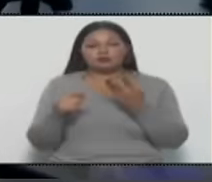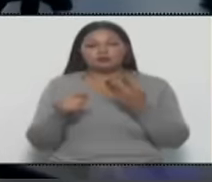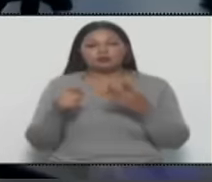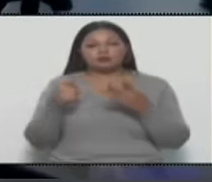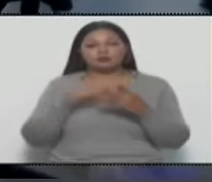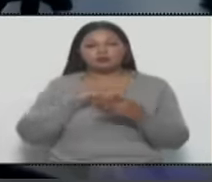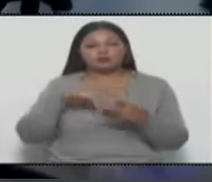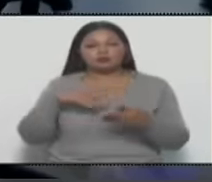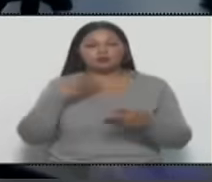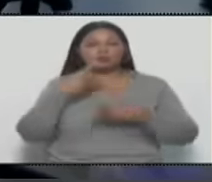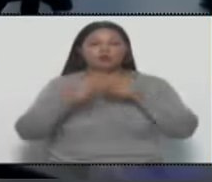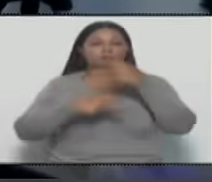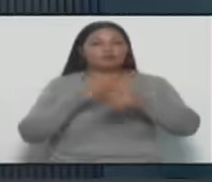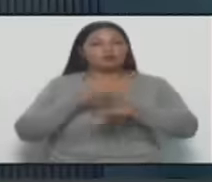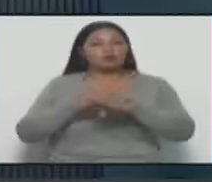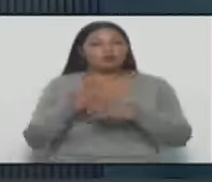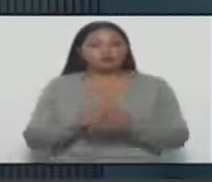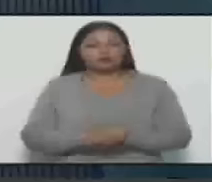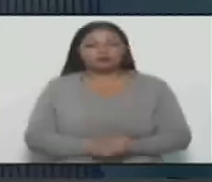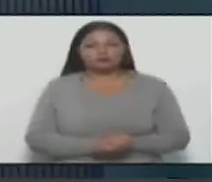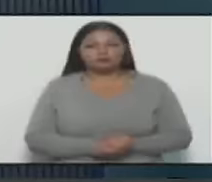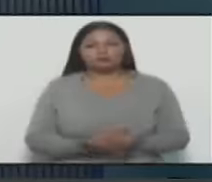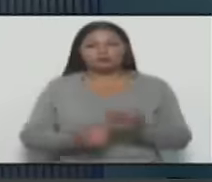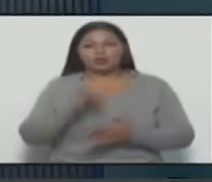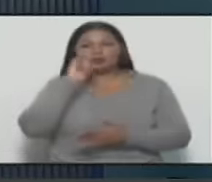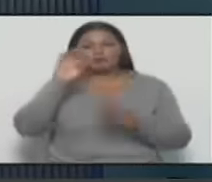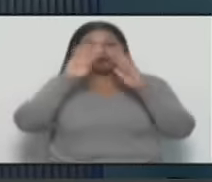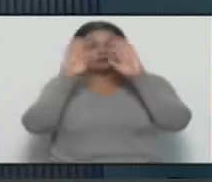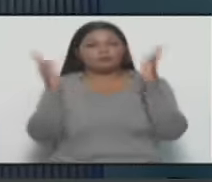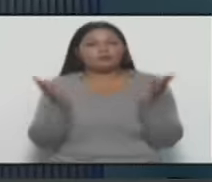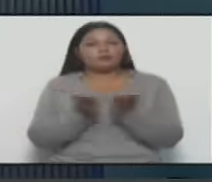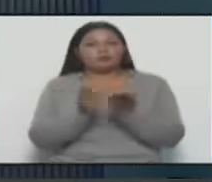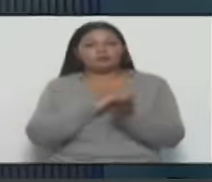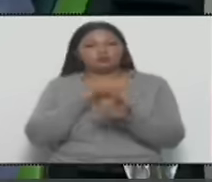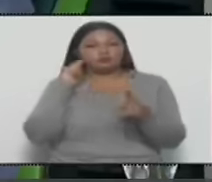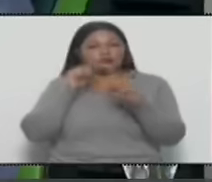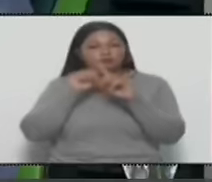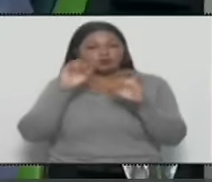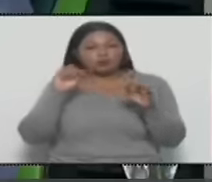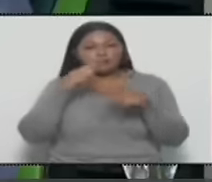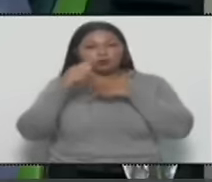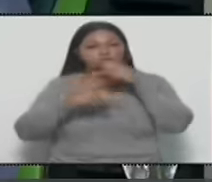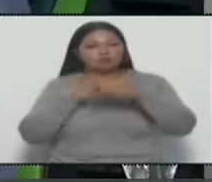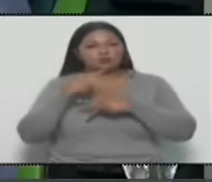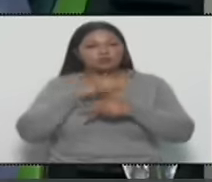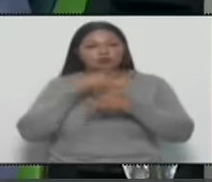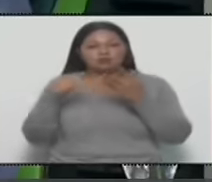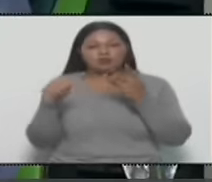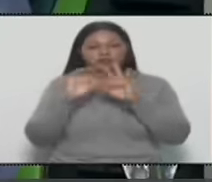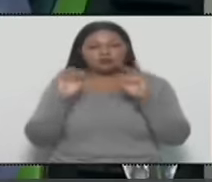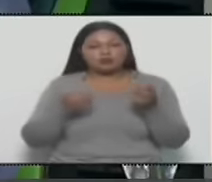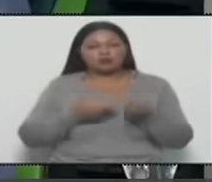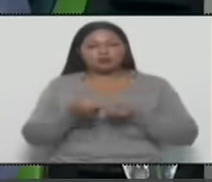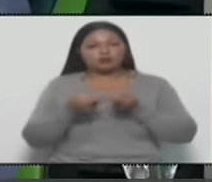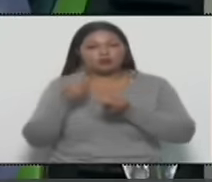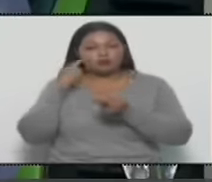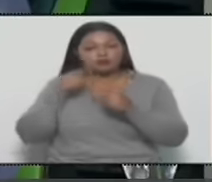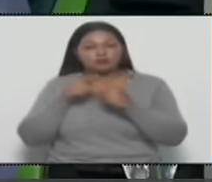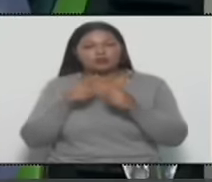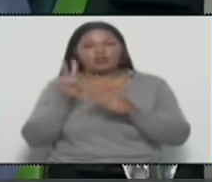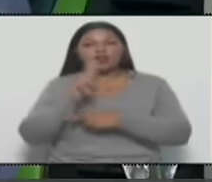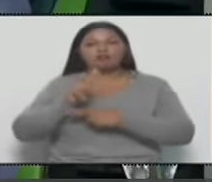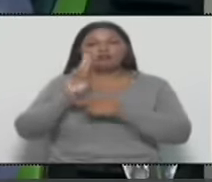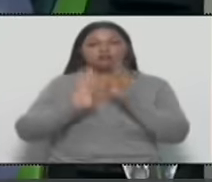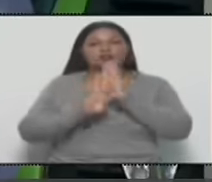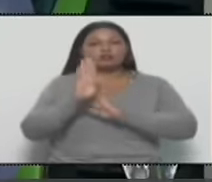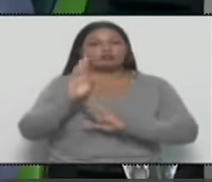producirlo. ¿Y por qué? Porque hay una gran demanda a nivel mundial de estos microprocesadores, de estos semiconductores, para el uso y el